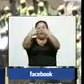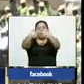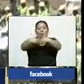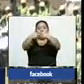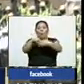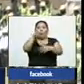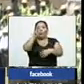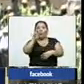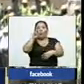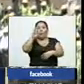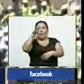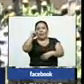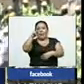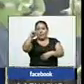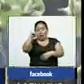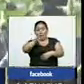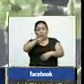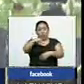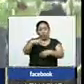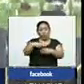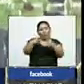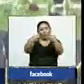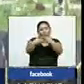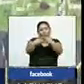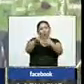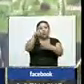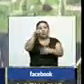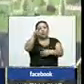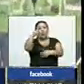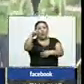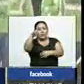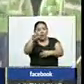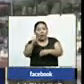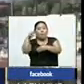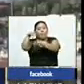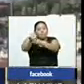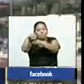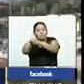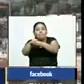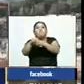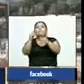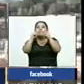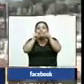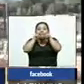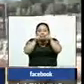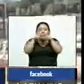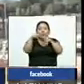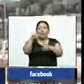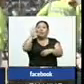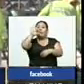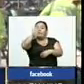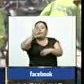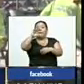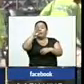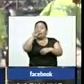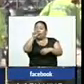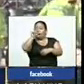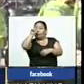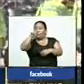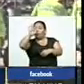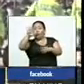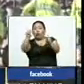división inmobiliaria del Grupo Dueñas, que con el financiamiento del Banco Cuscatlán invertirán 17.5 millones de dólares.